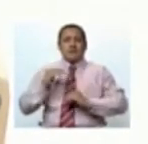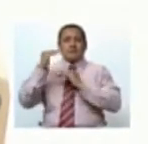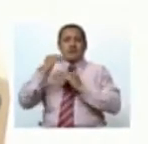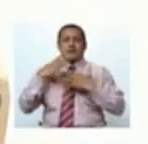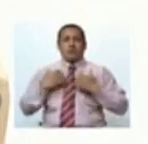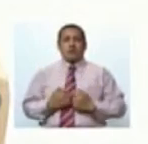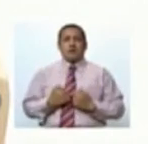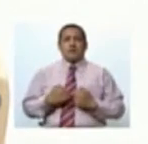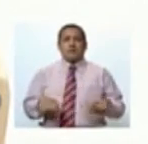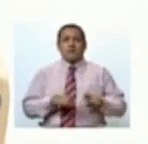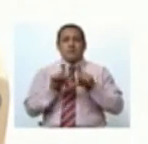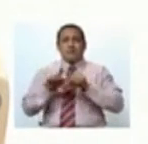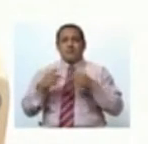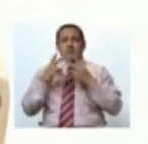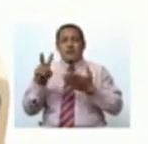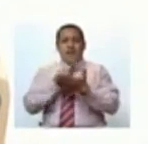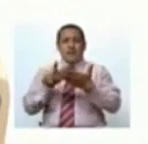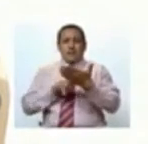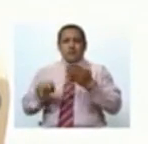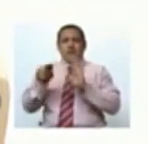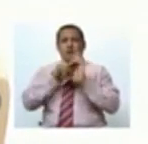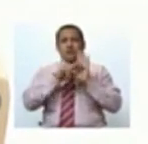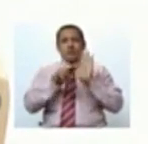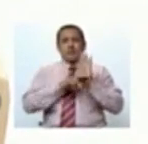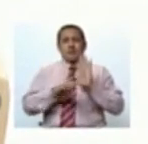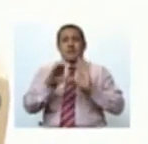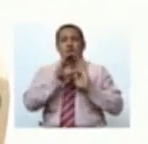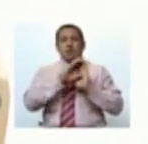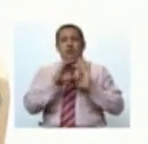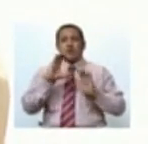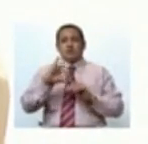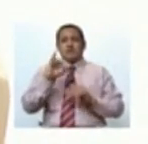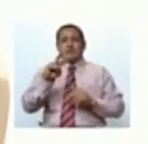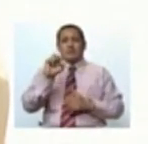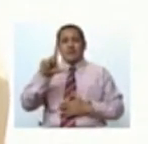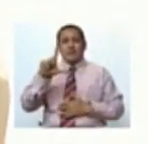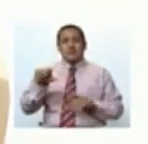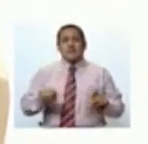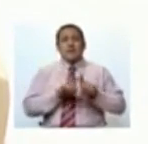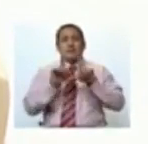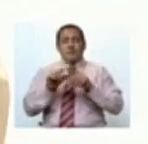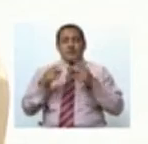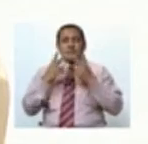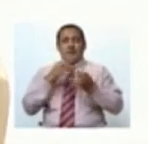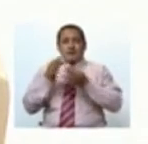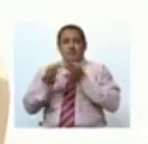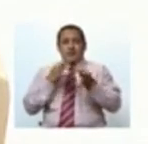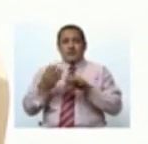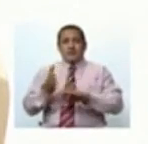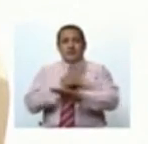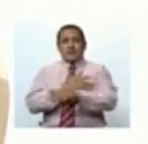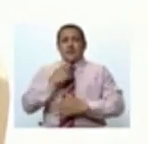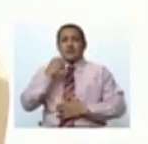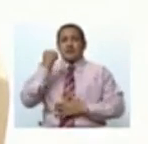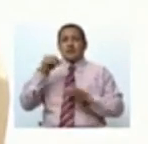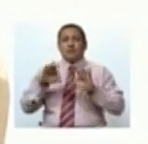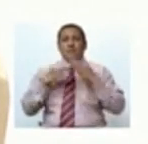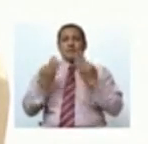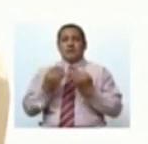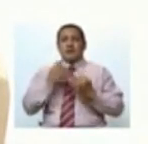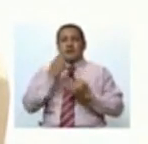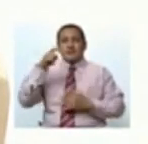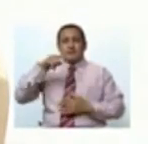ramas del derecho, ¿no? Entre ellas la lectura de las normas del Código Civil, y ya se hablaba antes de que el derecho de familia